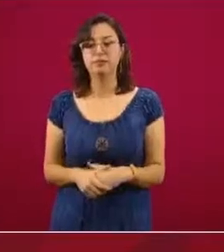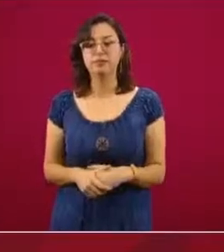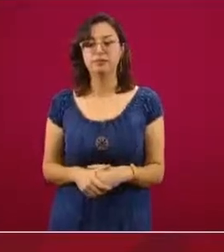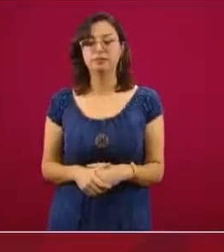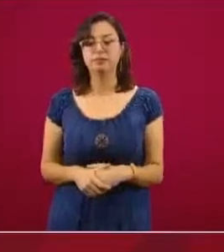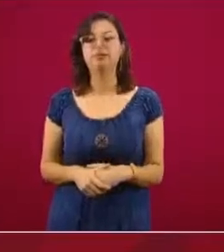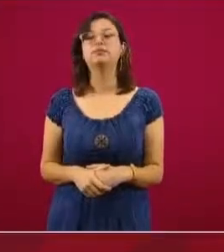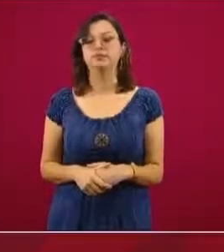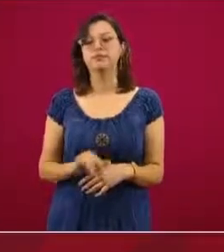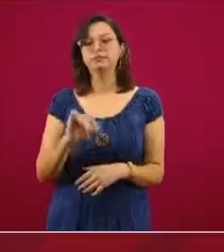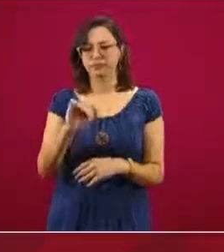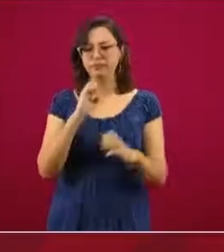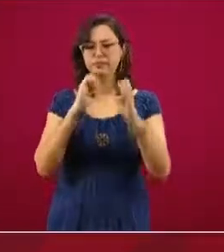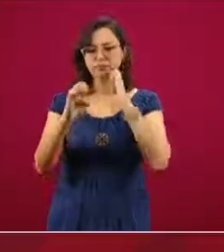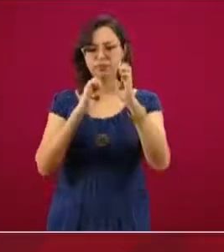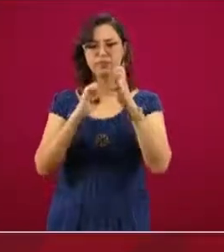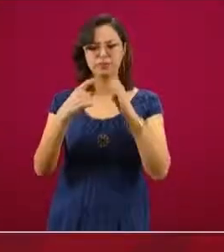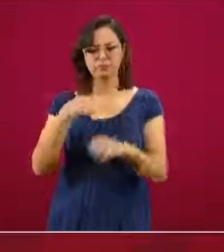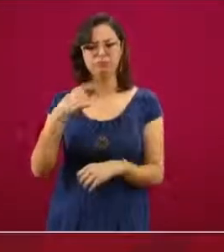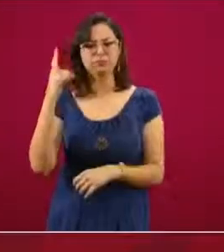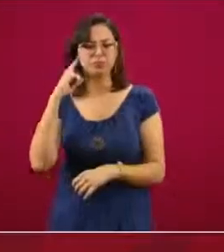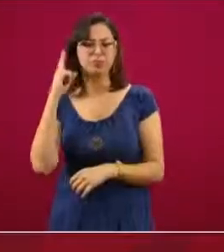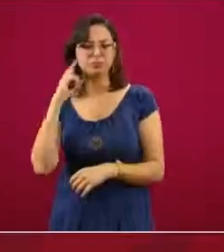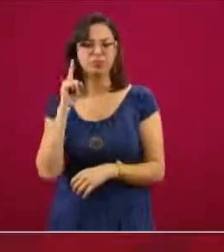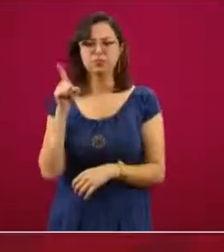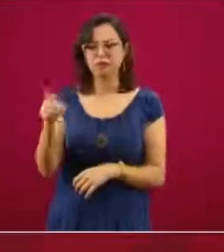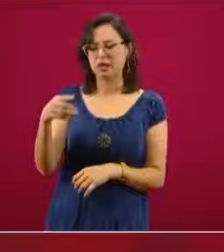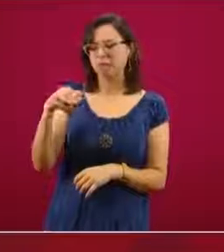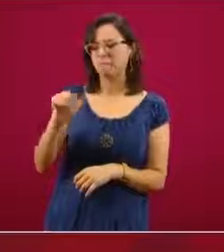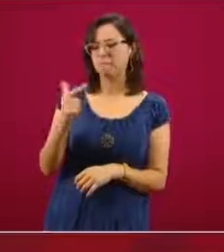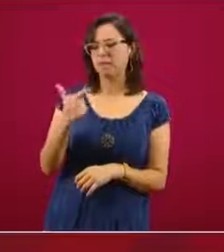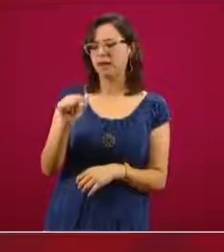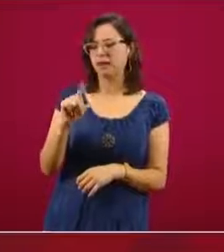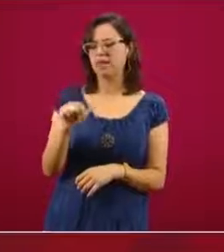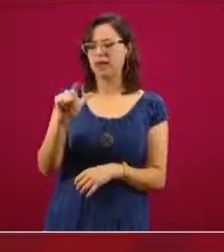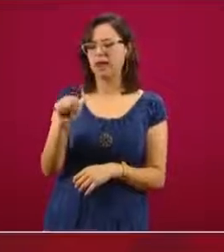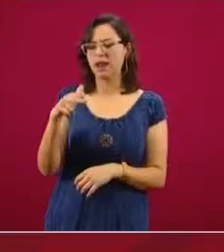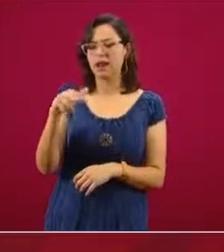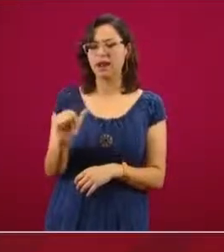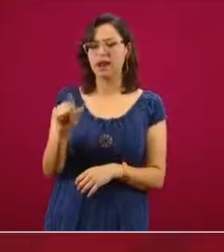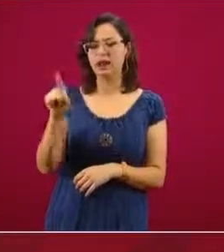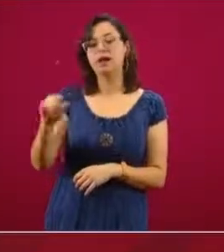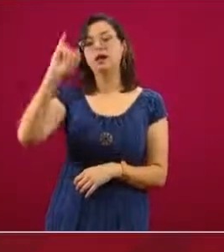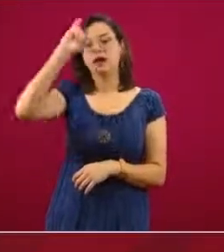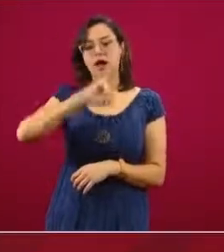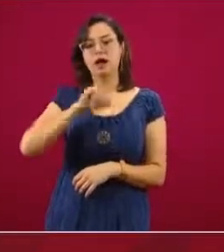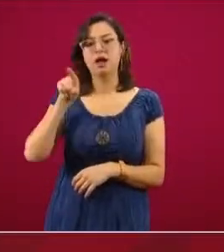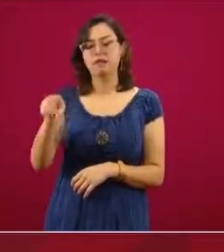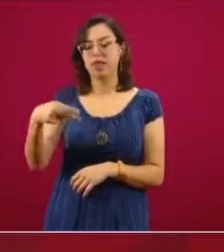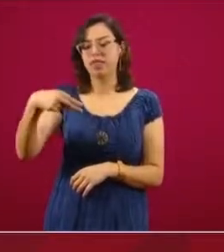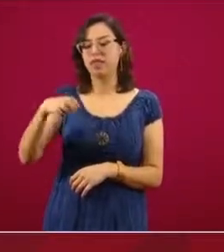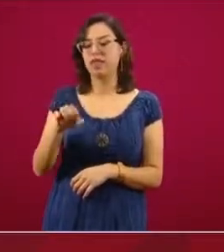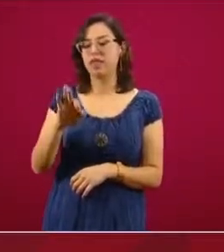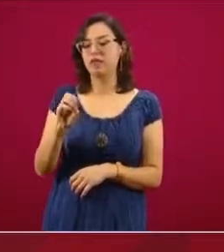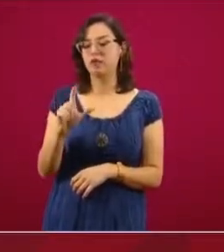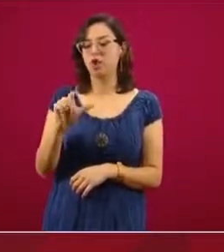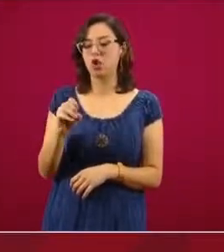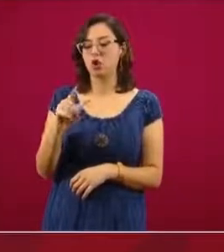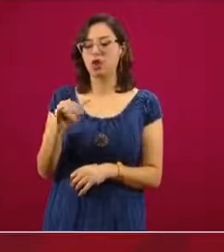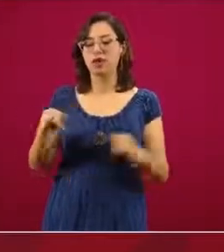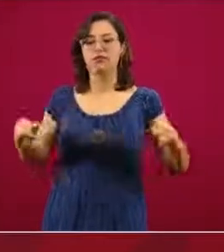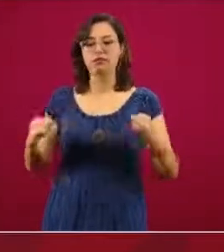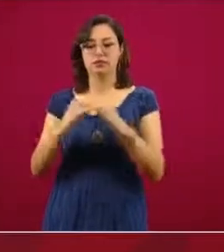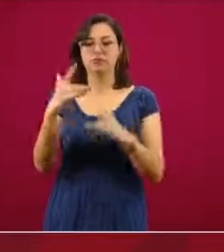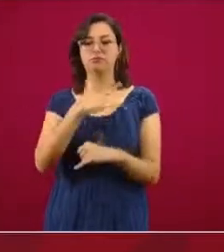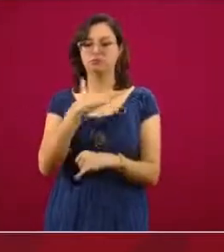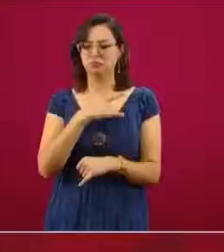Escuché esta entrevista a la que se refiere la doctora Magdalena Madero Robalo, quien es la jefa del Departamento de Nefrología del Instituto de Cardiología. Es